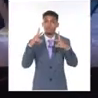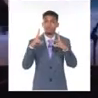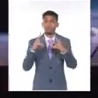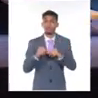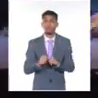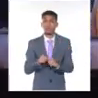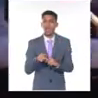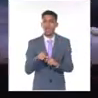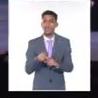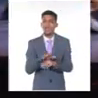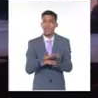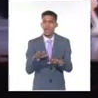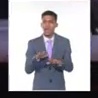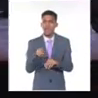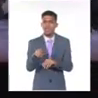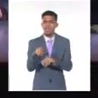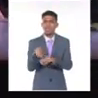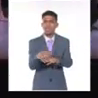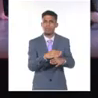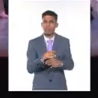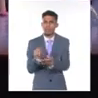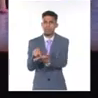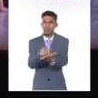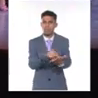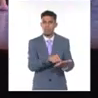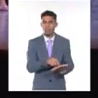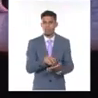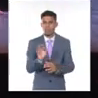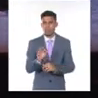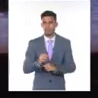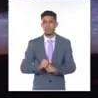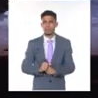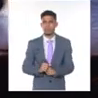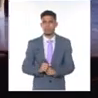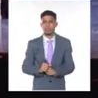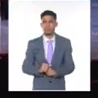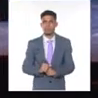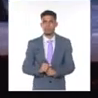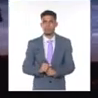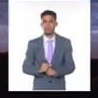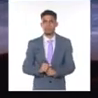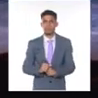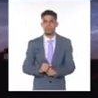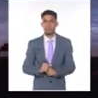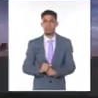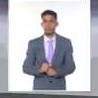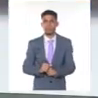su estilo en los escenarios. En Camagüey, Aimea Amargós, Canal Cubano de Noticias.